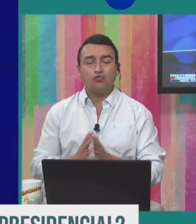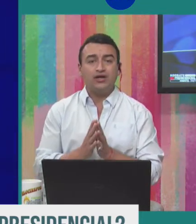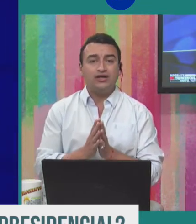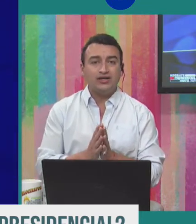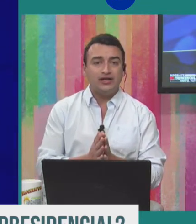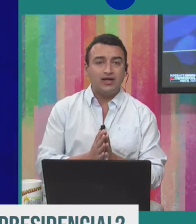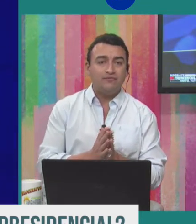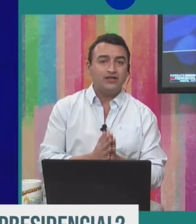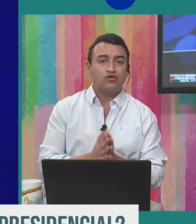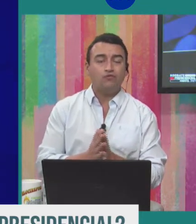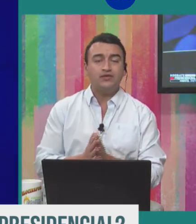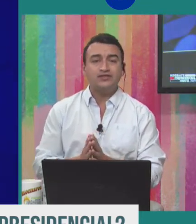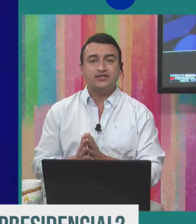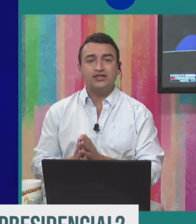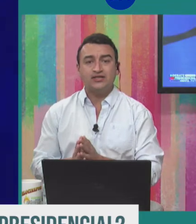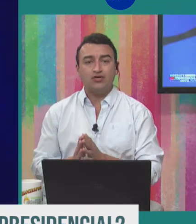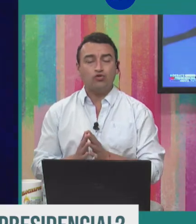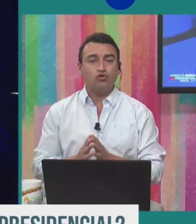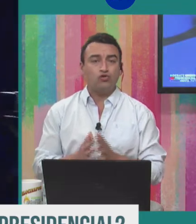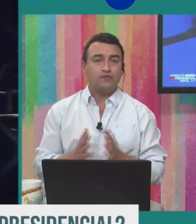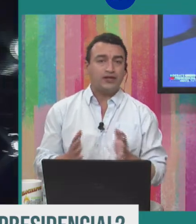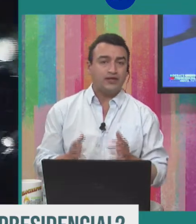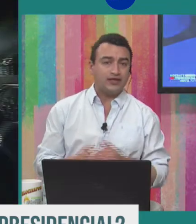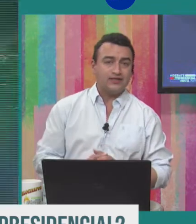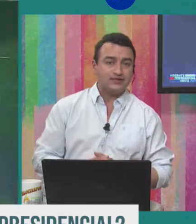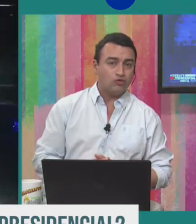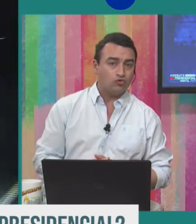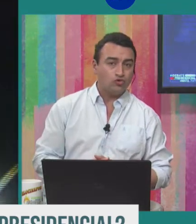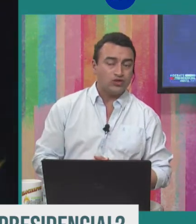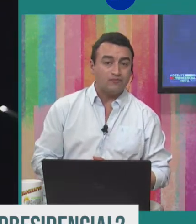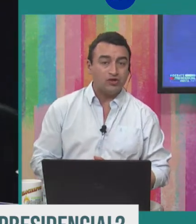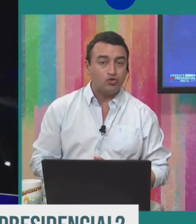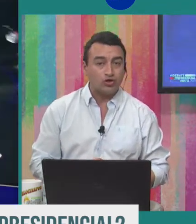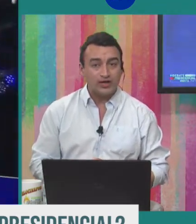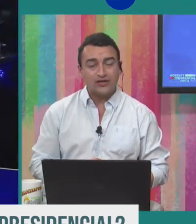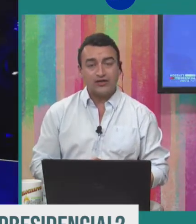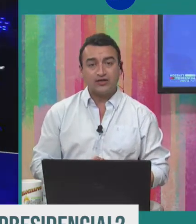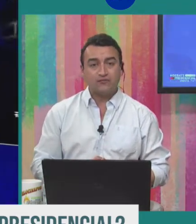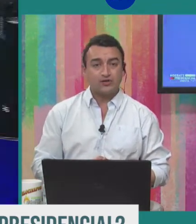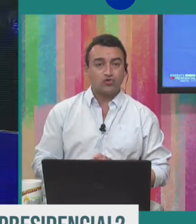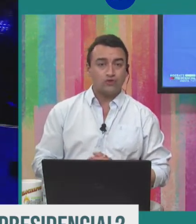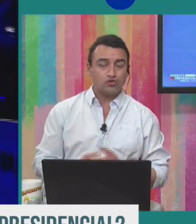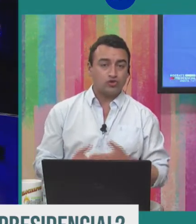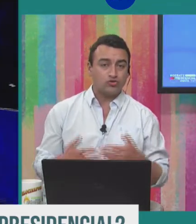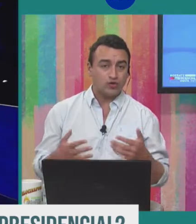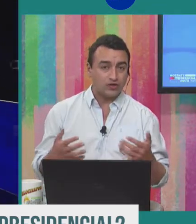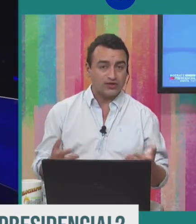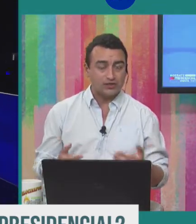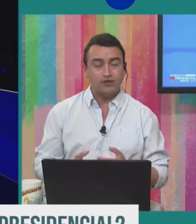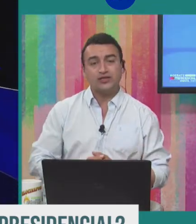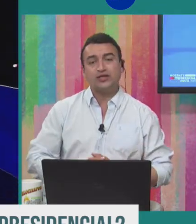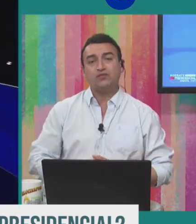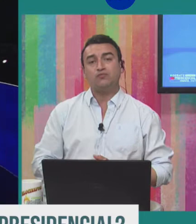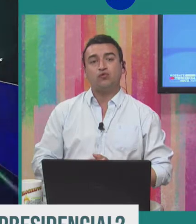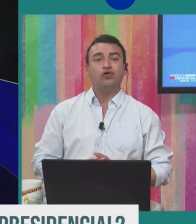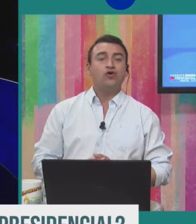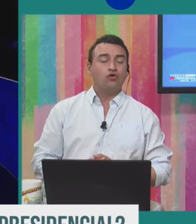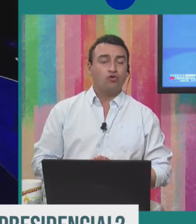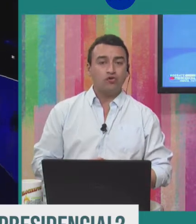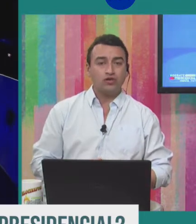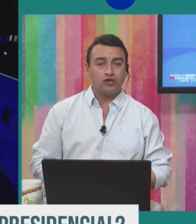también cuál era el más convincente o no para quienes aún no tienen mayor claridad respecto del proceso, pero quieren ser parte del